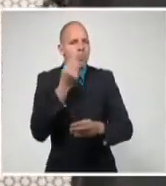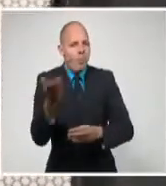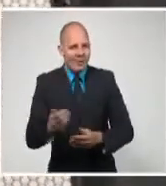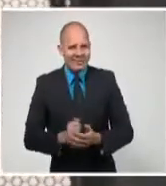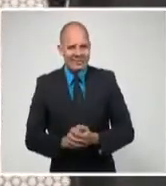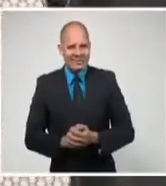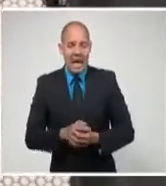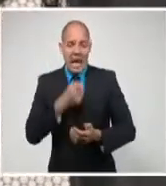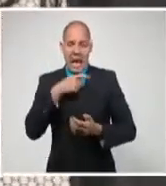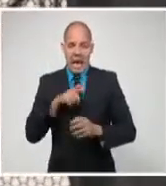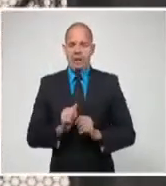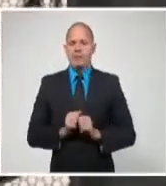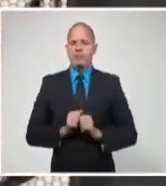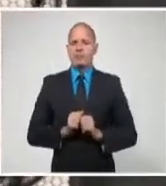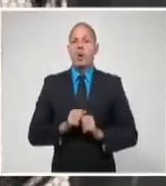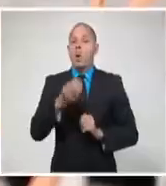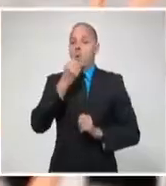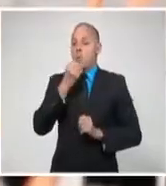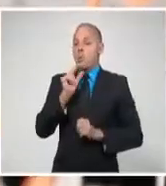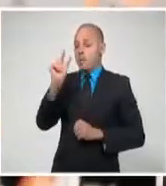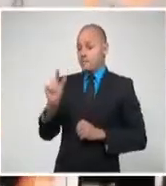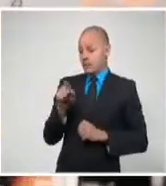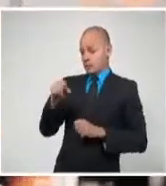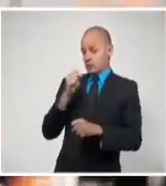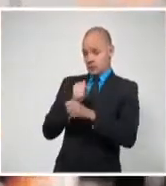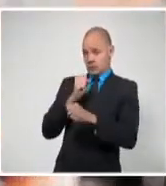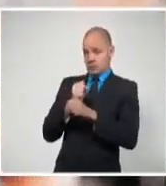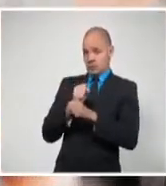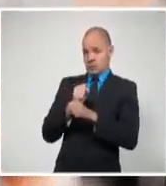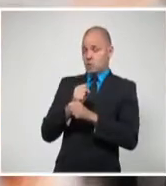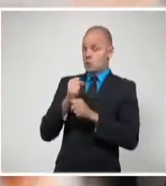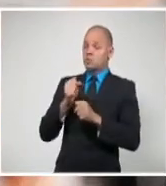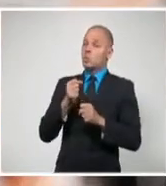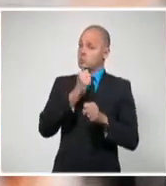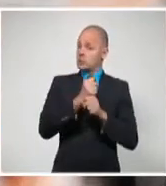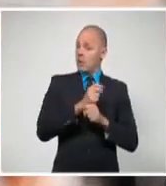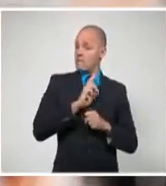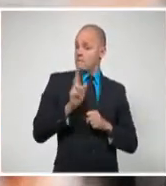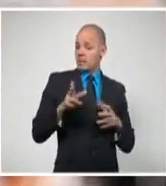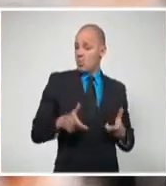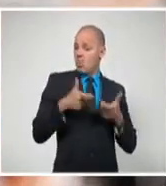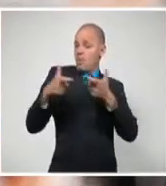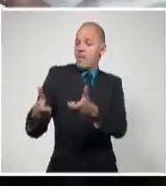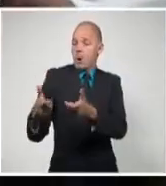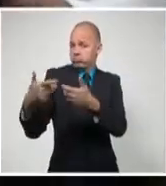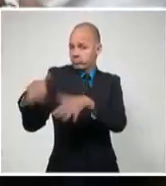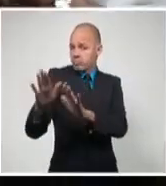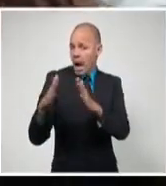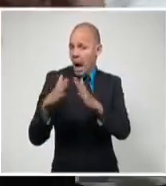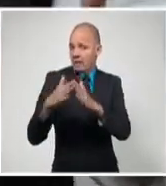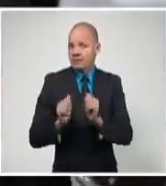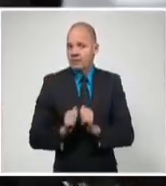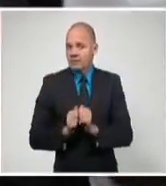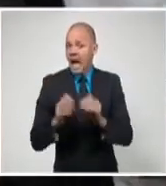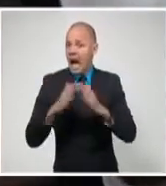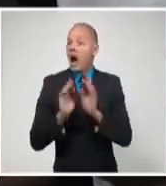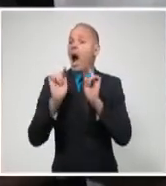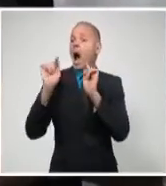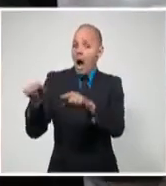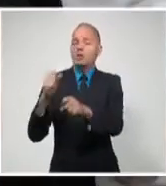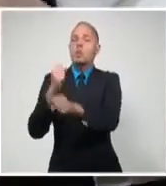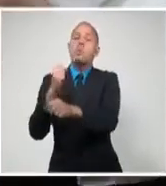de telecomunicaciones existen ya hace unos buenos 20 años al menos. Por tanto, una vez más, estamos ante una situación